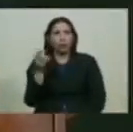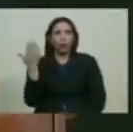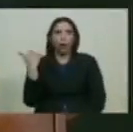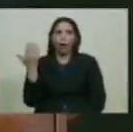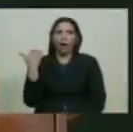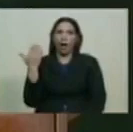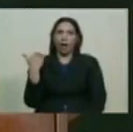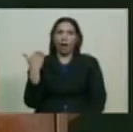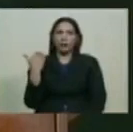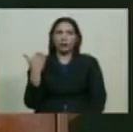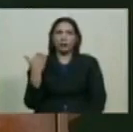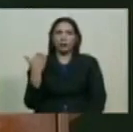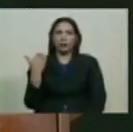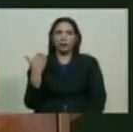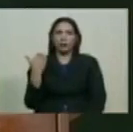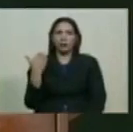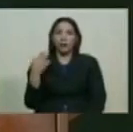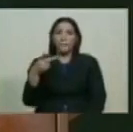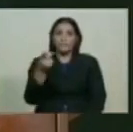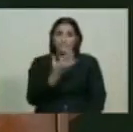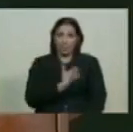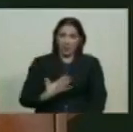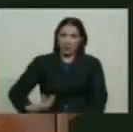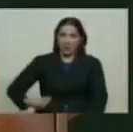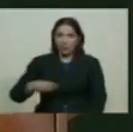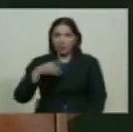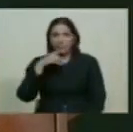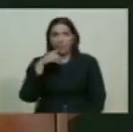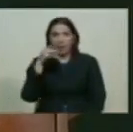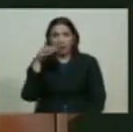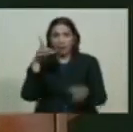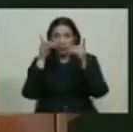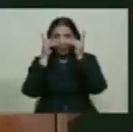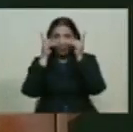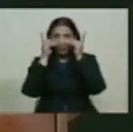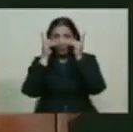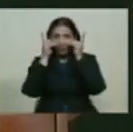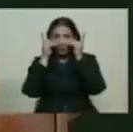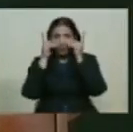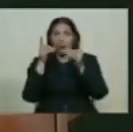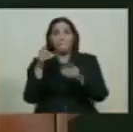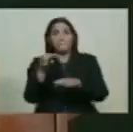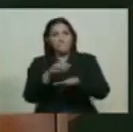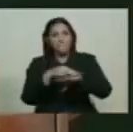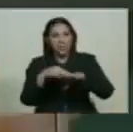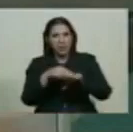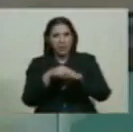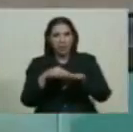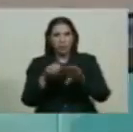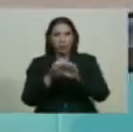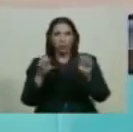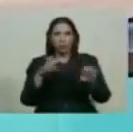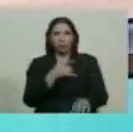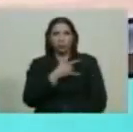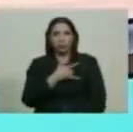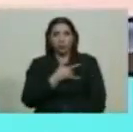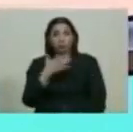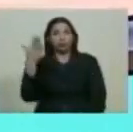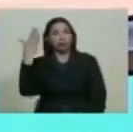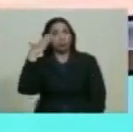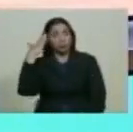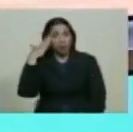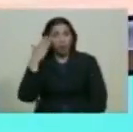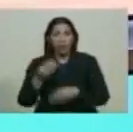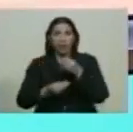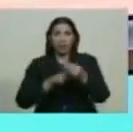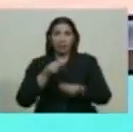aquí, la compañera vicepresidenta, el ministro y todos nosotros, ¿no? Saber hacer con la mente y con las